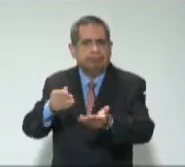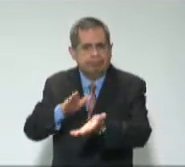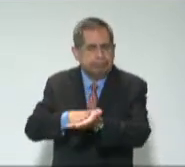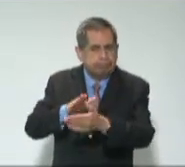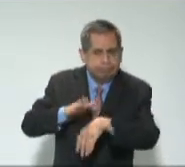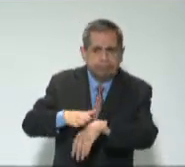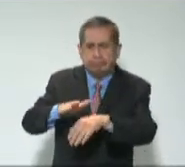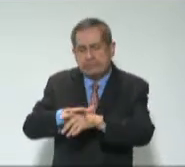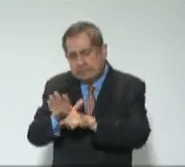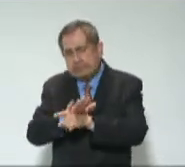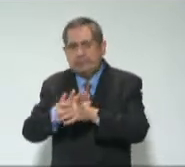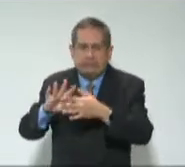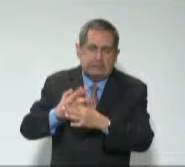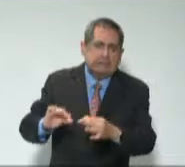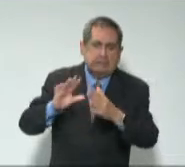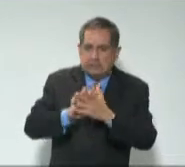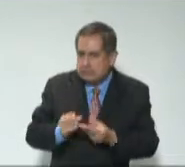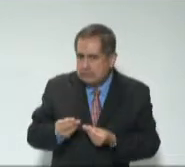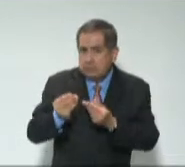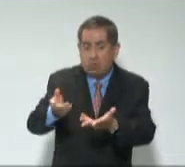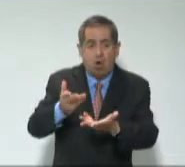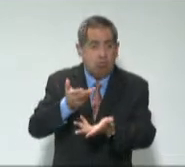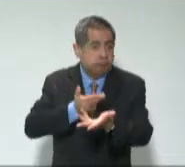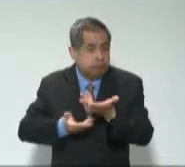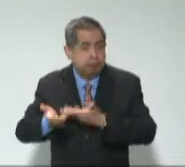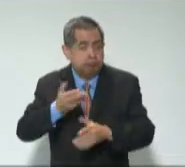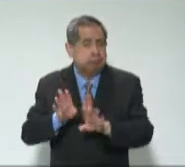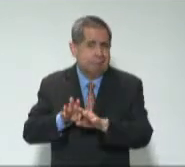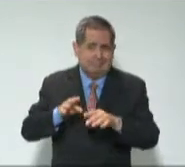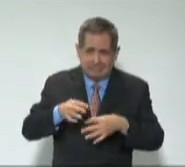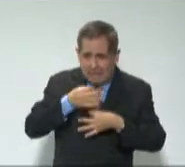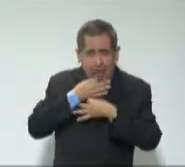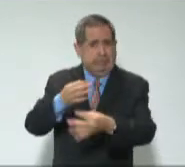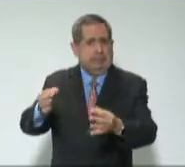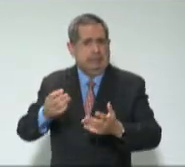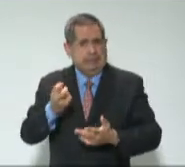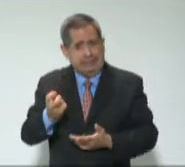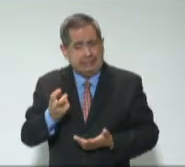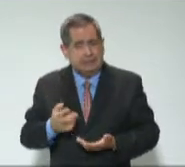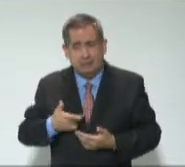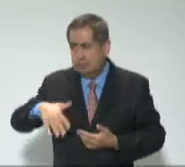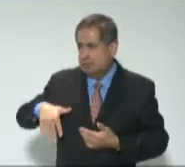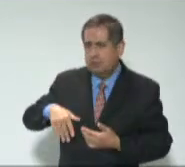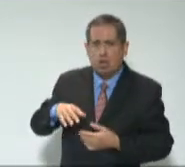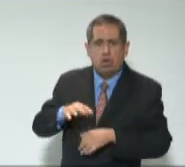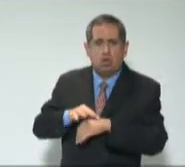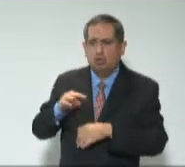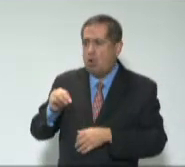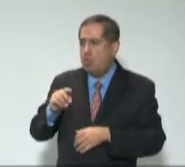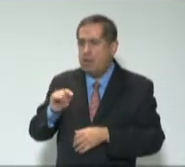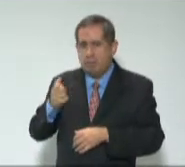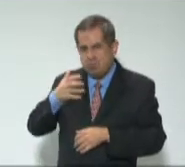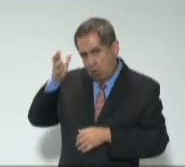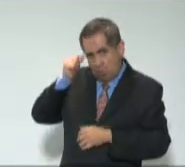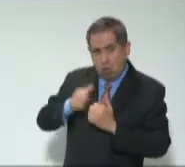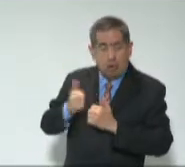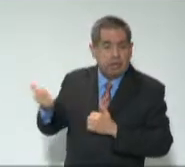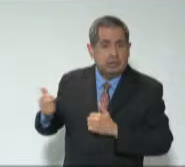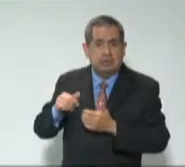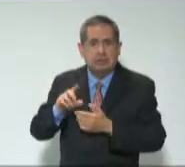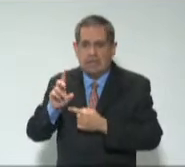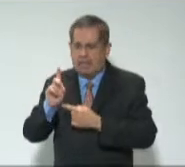persuadiendo facilitando el intercambio no solamente como ya decía el doctor Montalvo y coincido plenamente con él de los